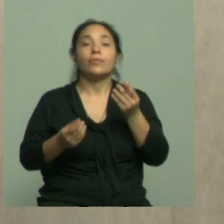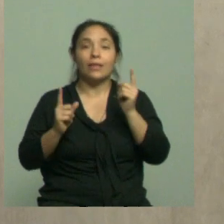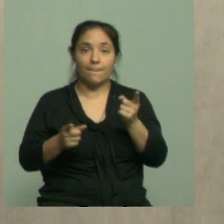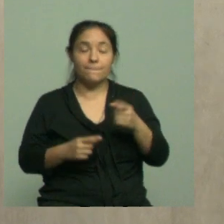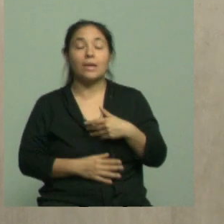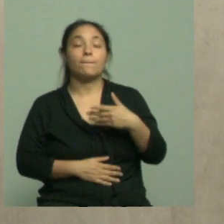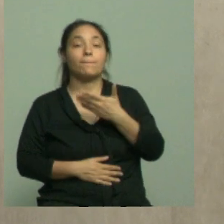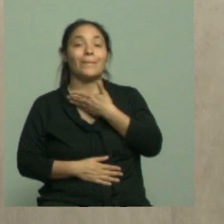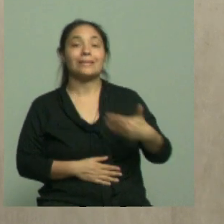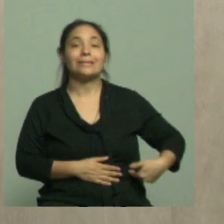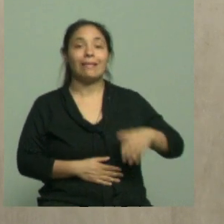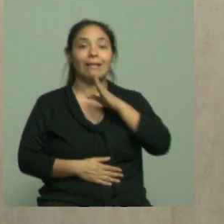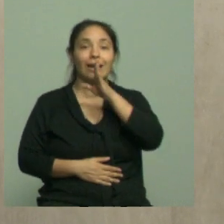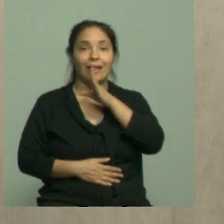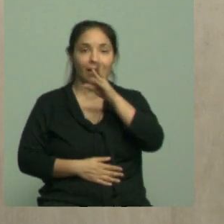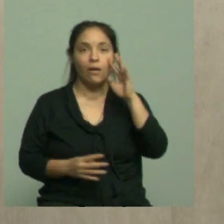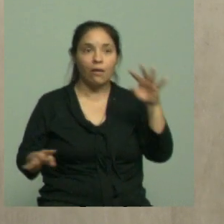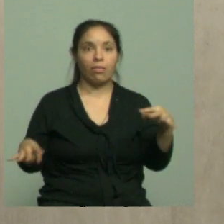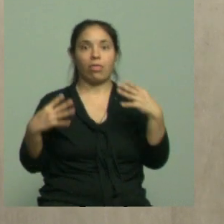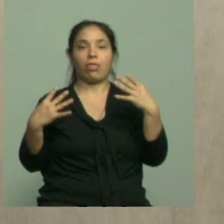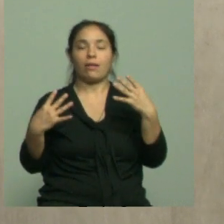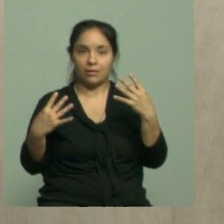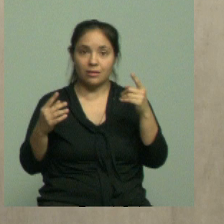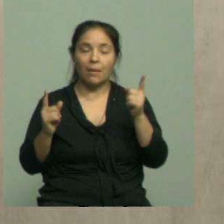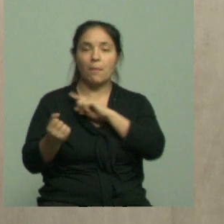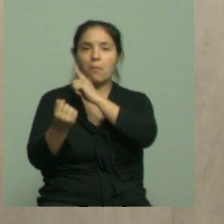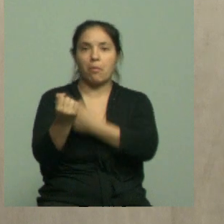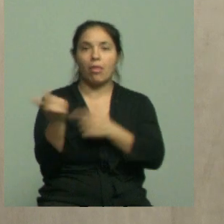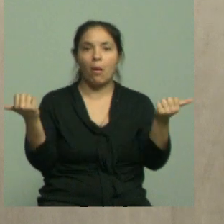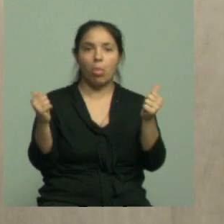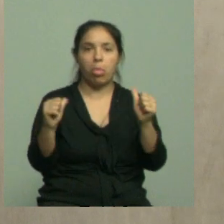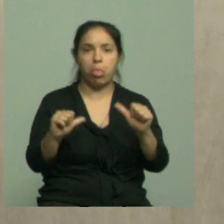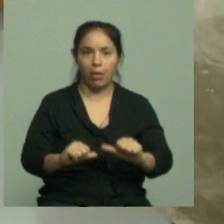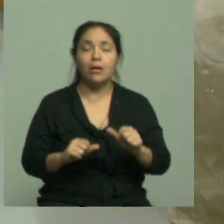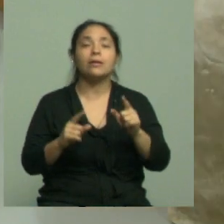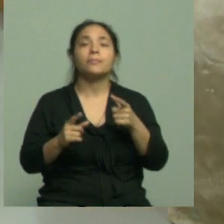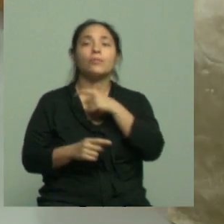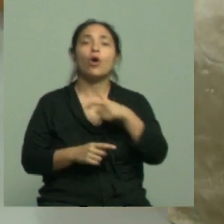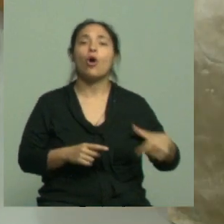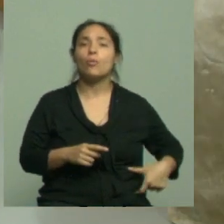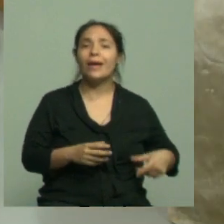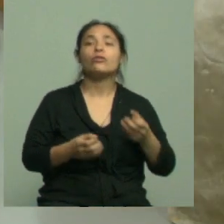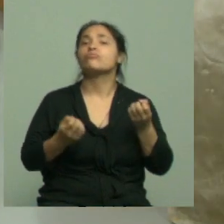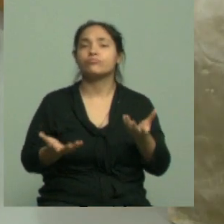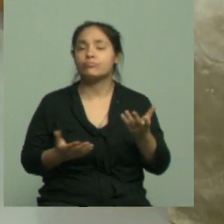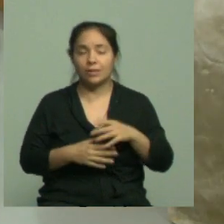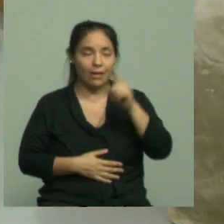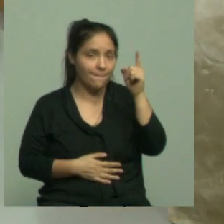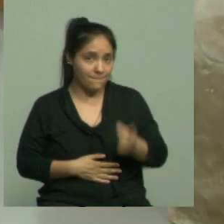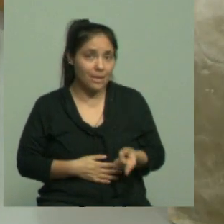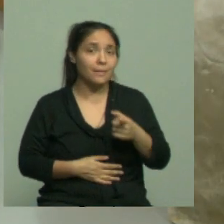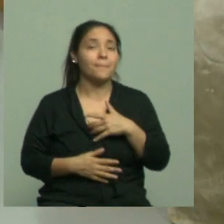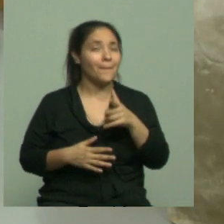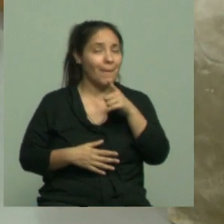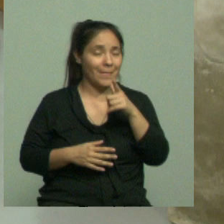siendo muy criticado, el apoyo social se ha deteriorado aún más. ¿Y en el seno de su gobierno? También, de hecho, yo creo que hay un